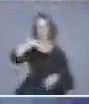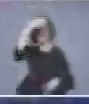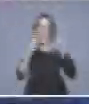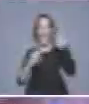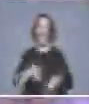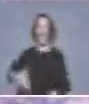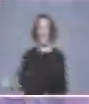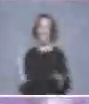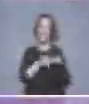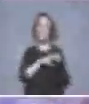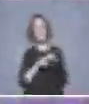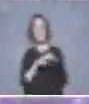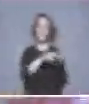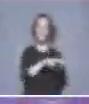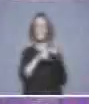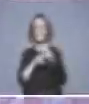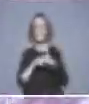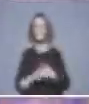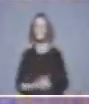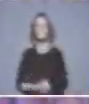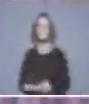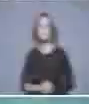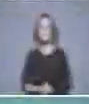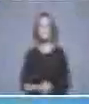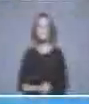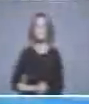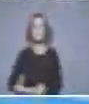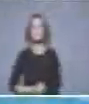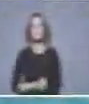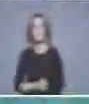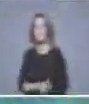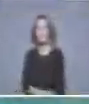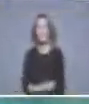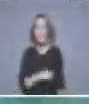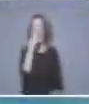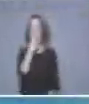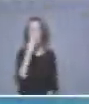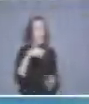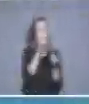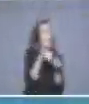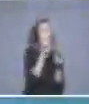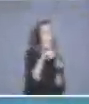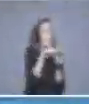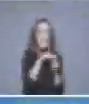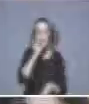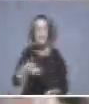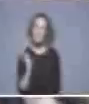un papelón. Entra el perro adiestrado,